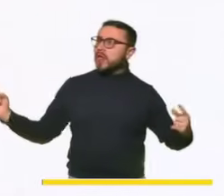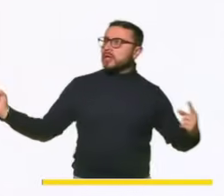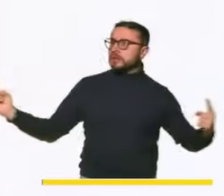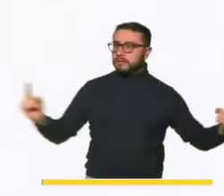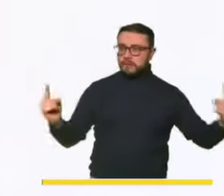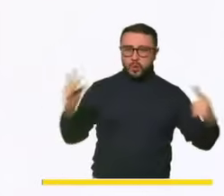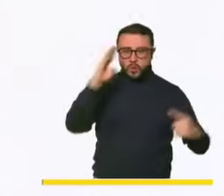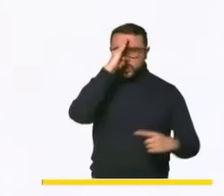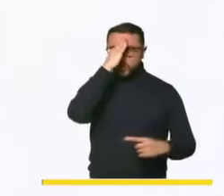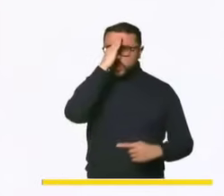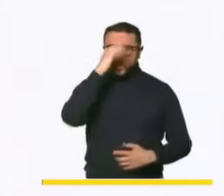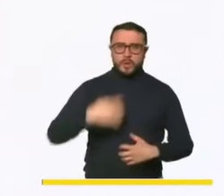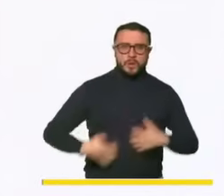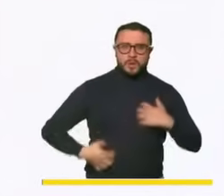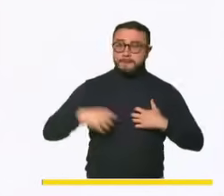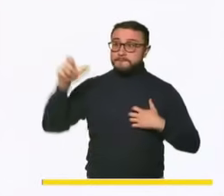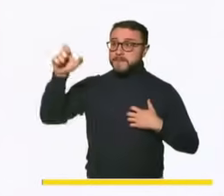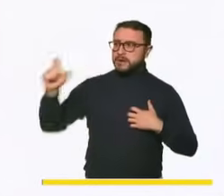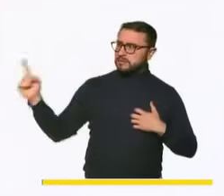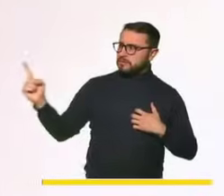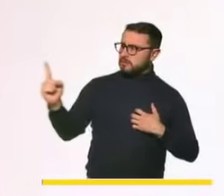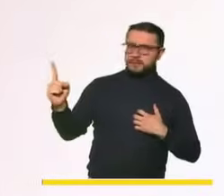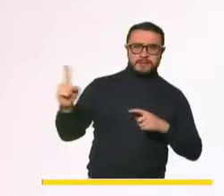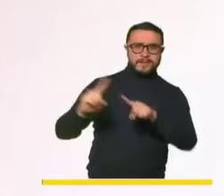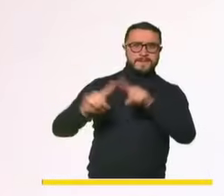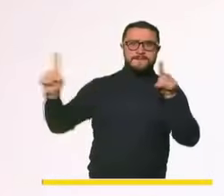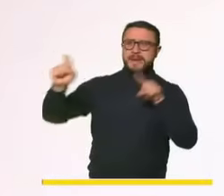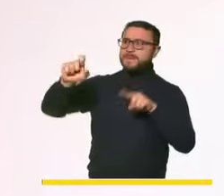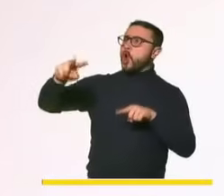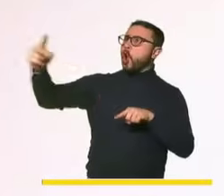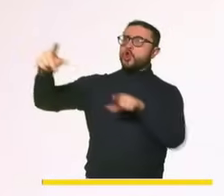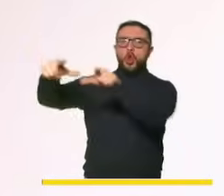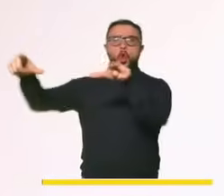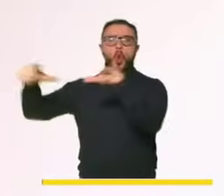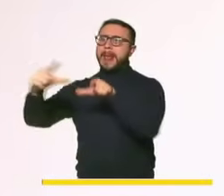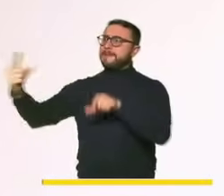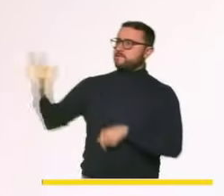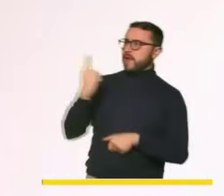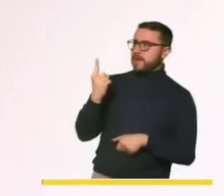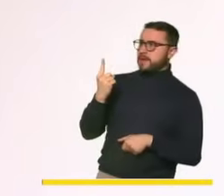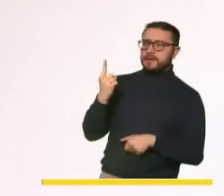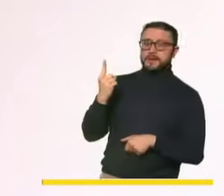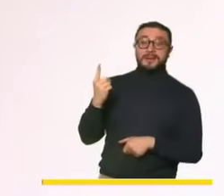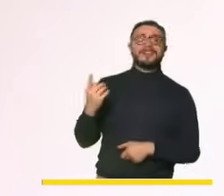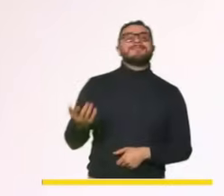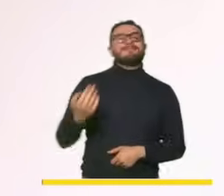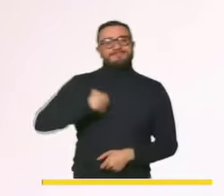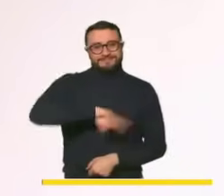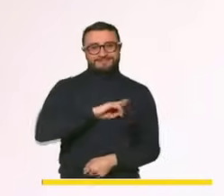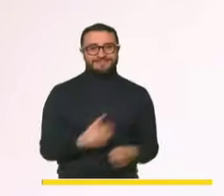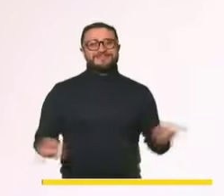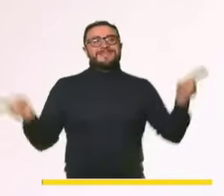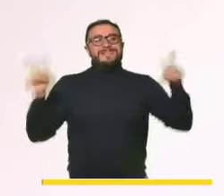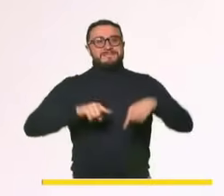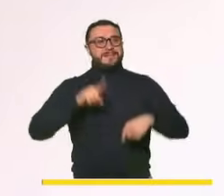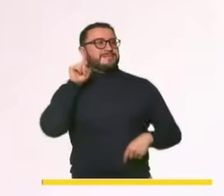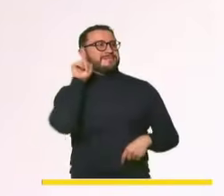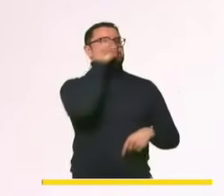Siempre hay un temor al extraño, al foráneo. Nosotros fuimos foráneos en